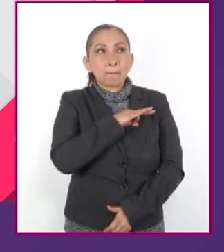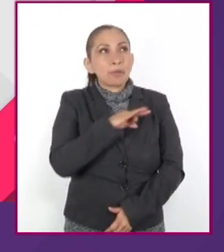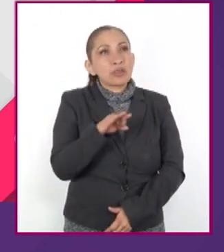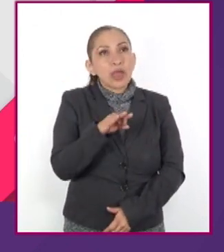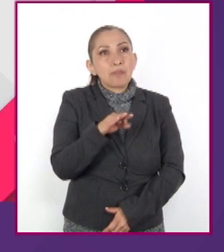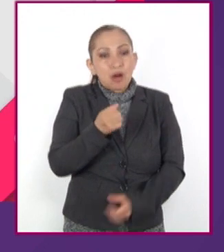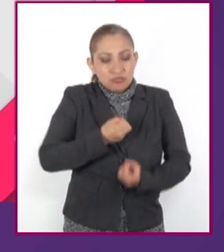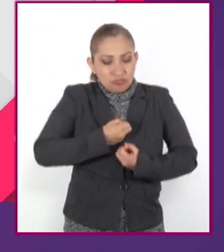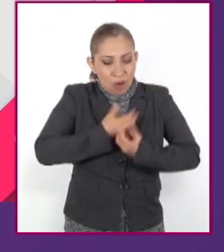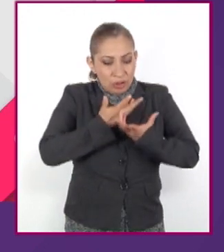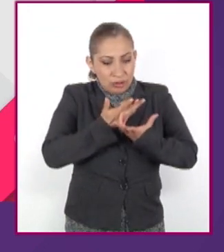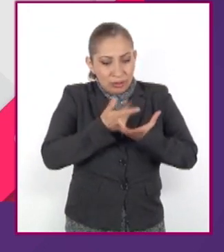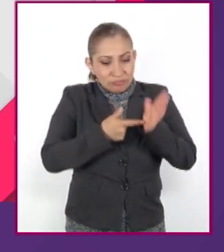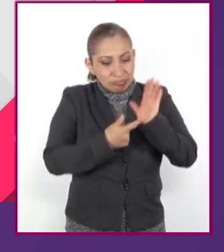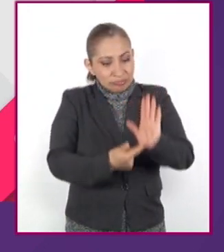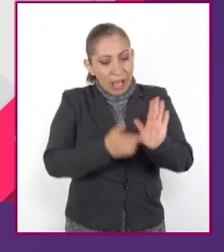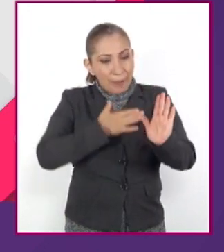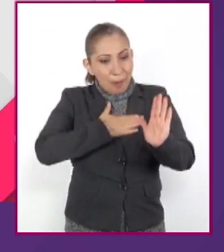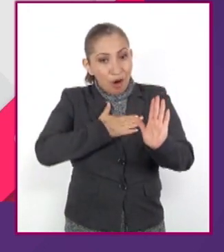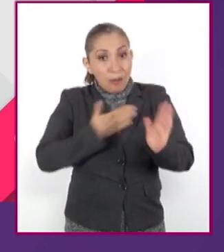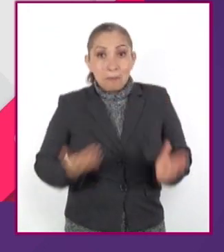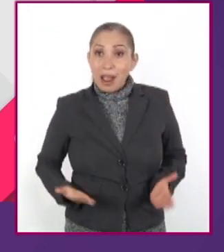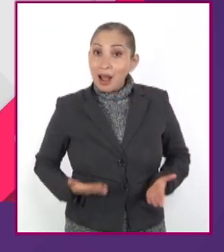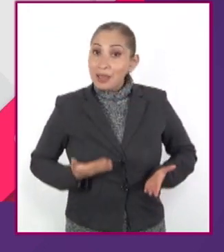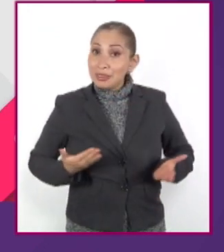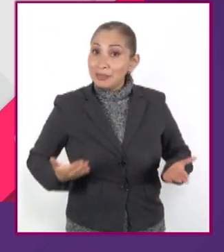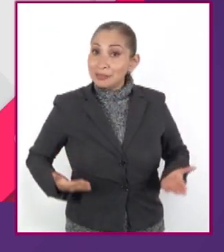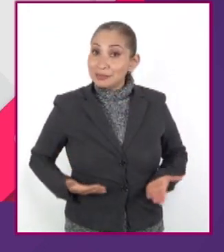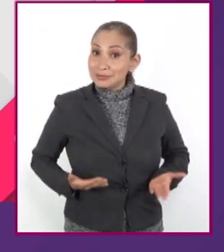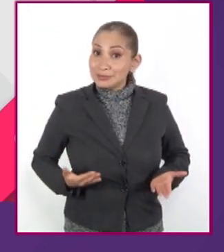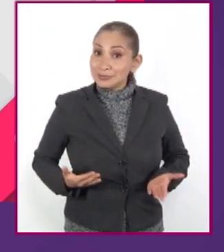podríamos expresar el amor bailando,